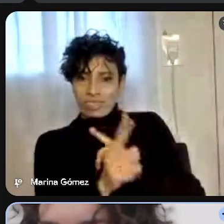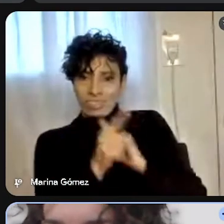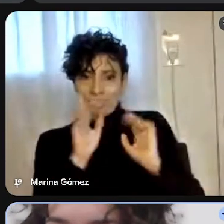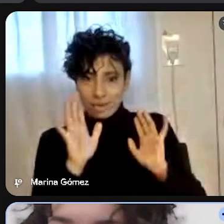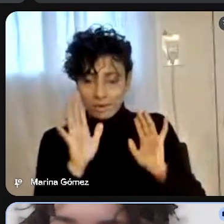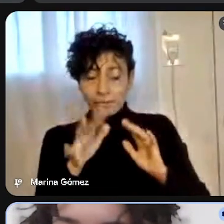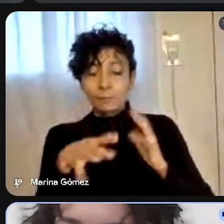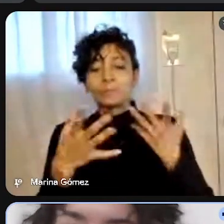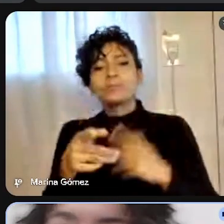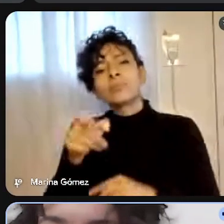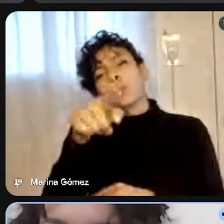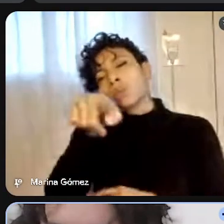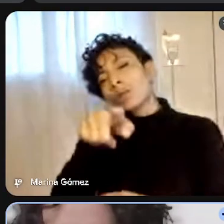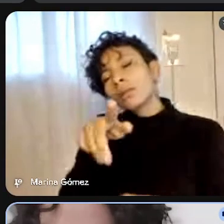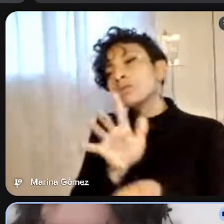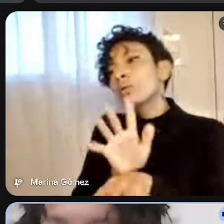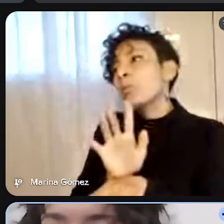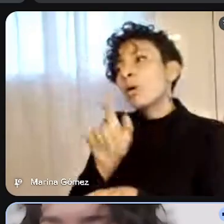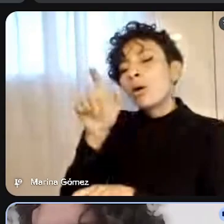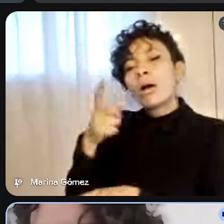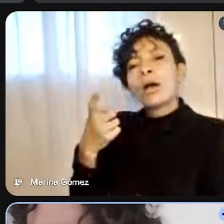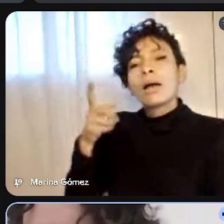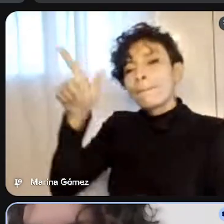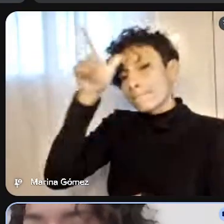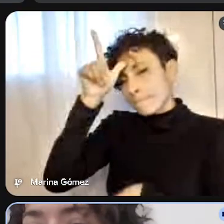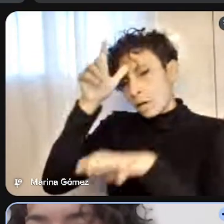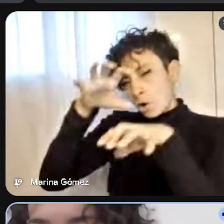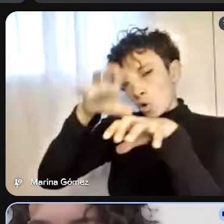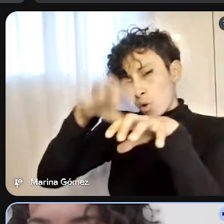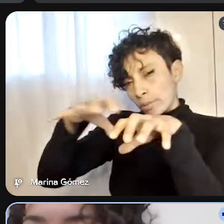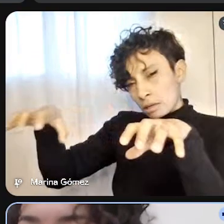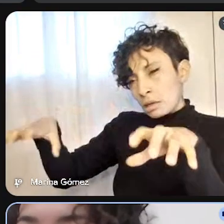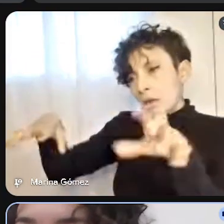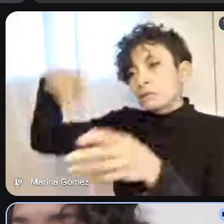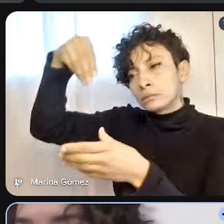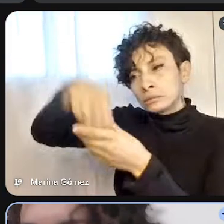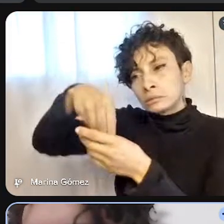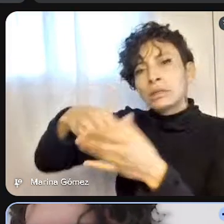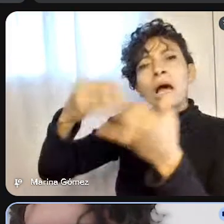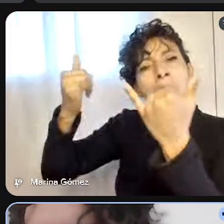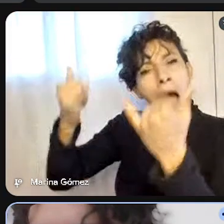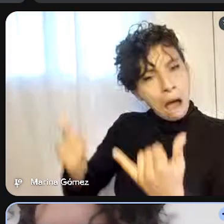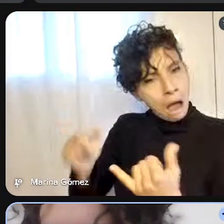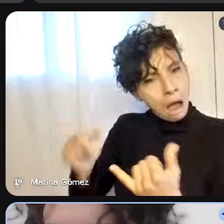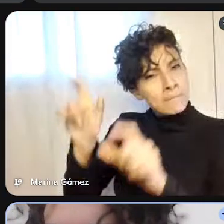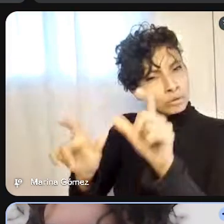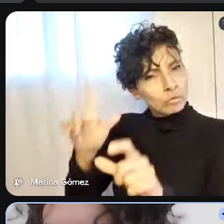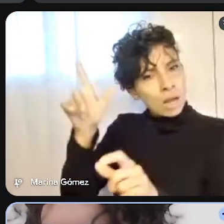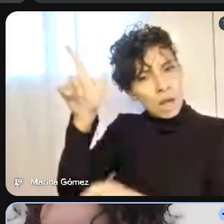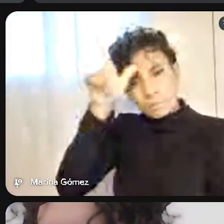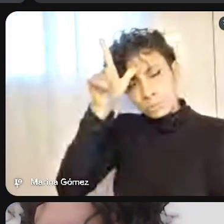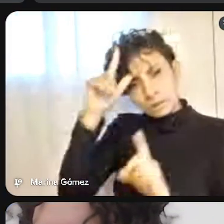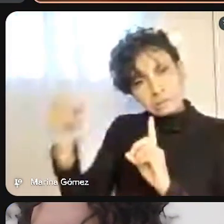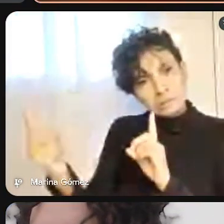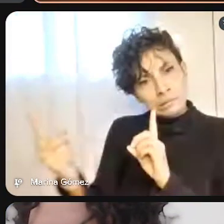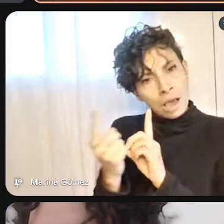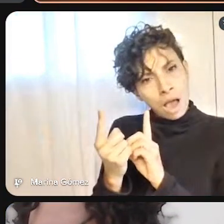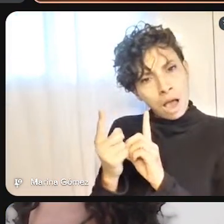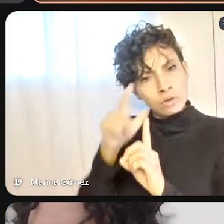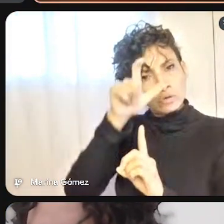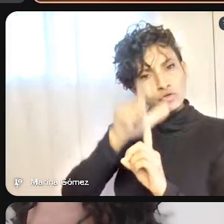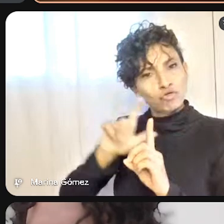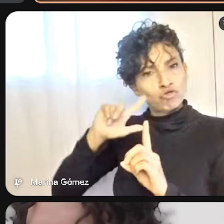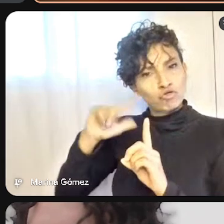hay personal capacitado para recibir personas sordas o no? Están, o